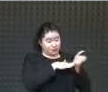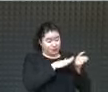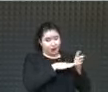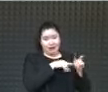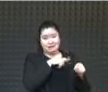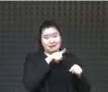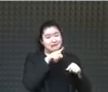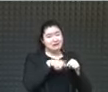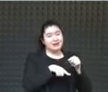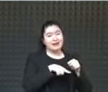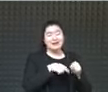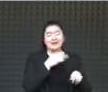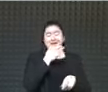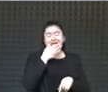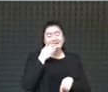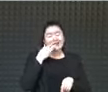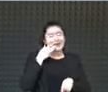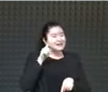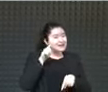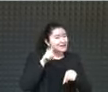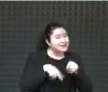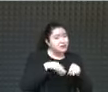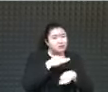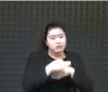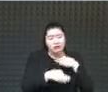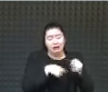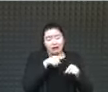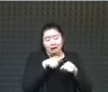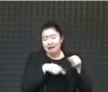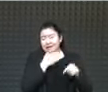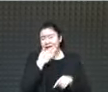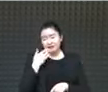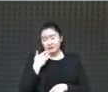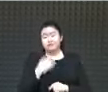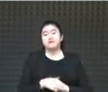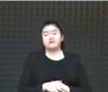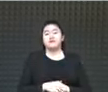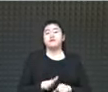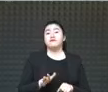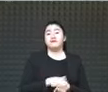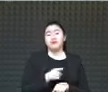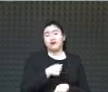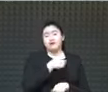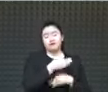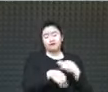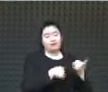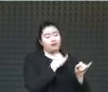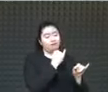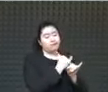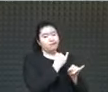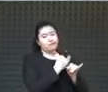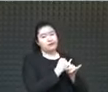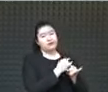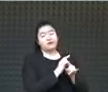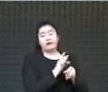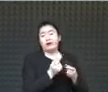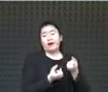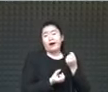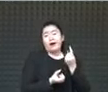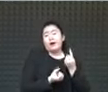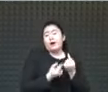por completo. Ya tenemos prácticamente un gobierno digital, hay muy, muy poca papelería que se